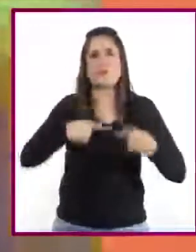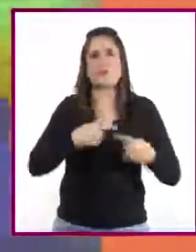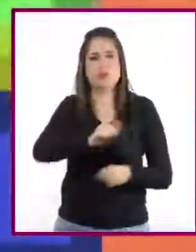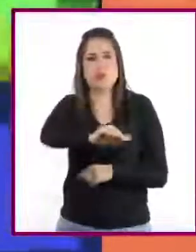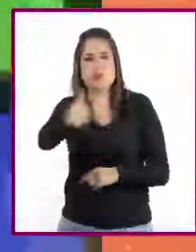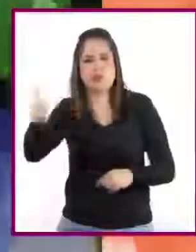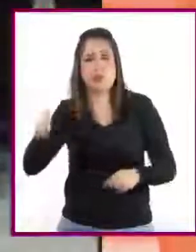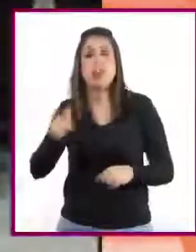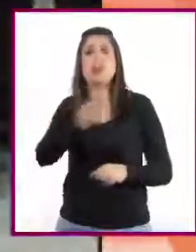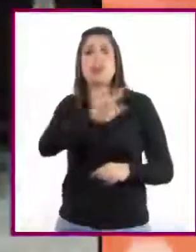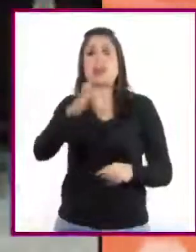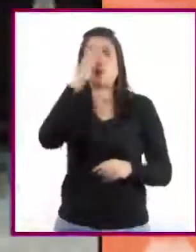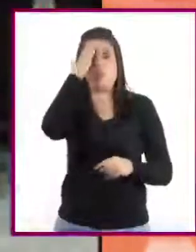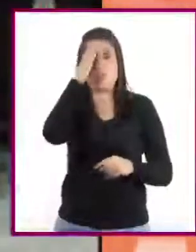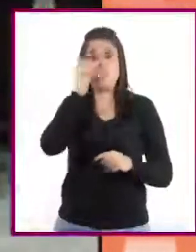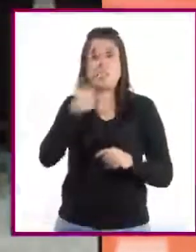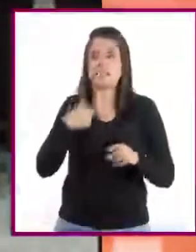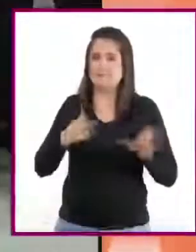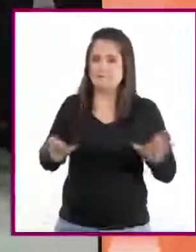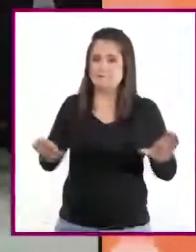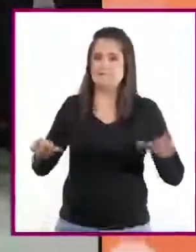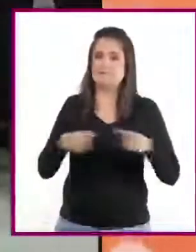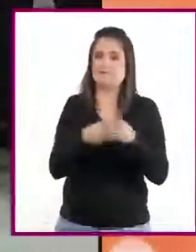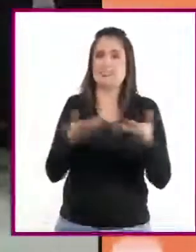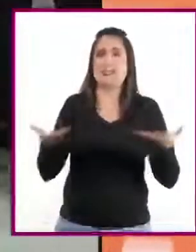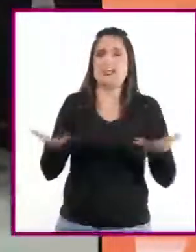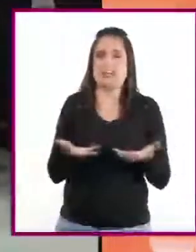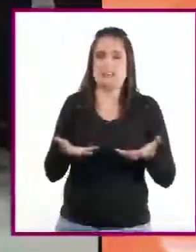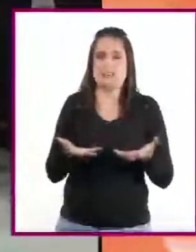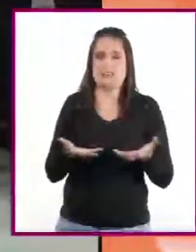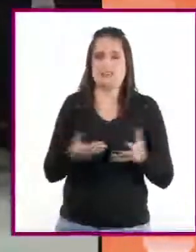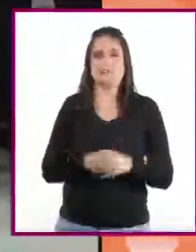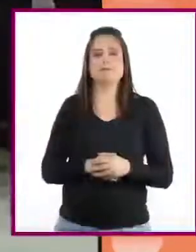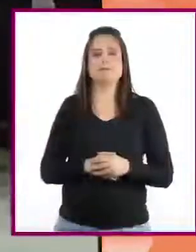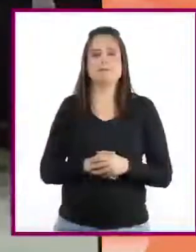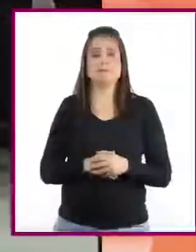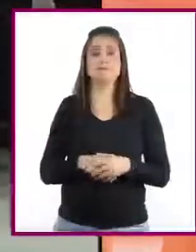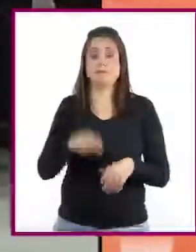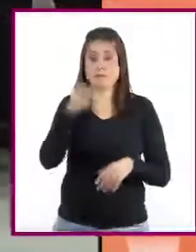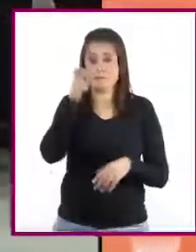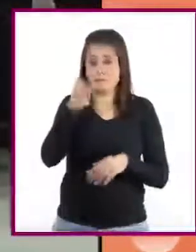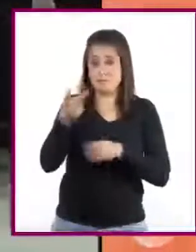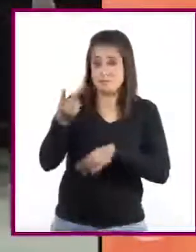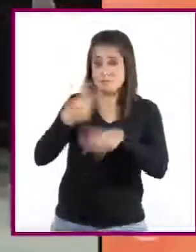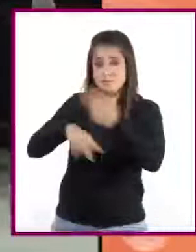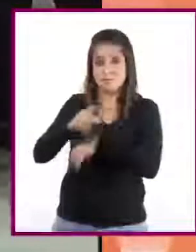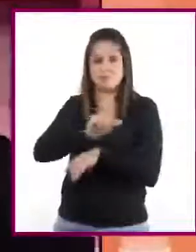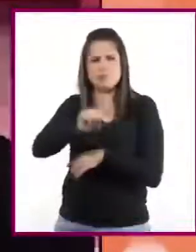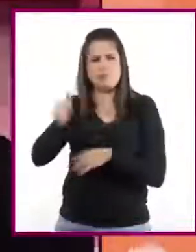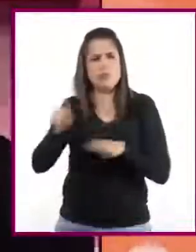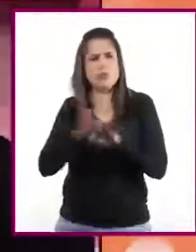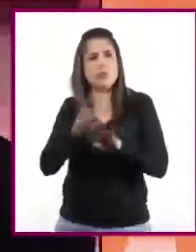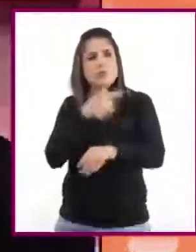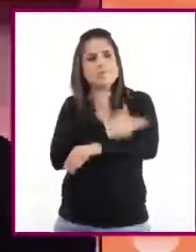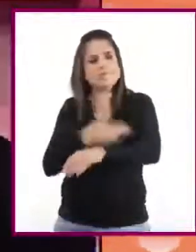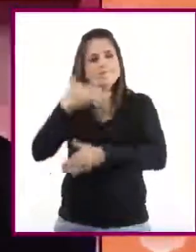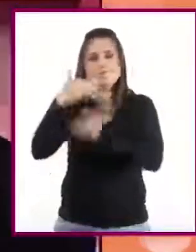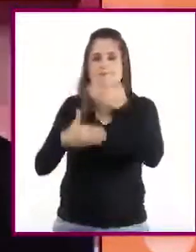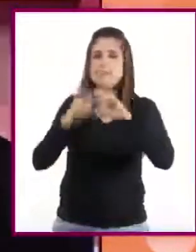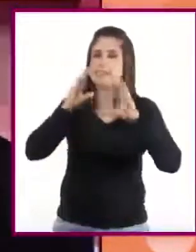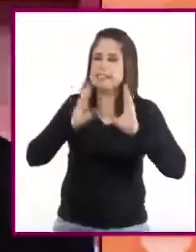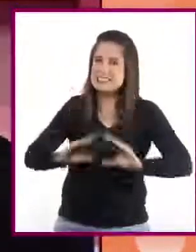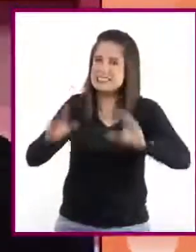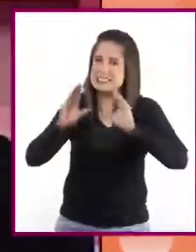y reconocer que es una ventaja colectiva la que se está generando, ¿no? Esto implica tener otro tipo de procesos y de enseñanzas y